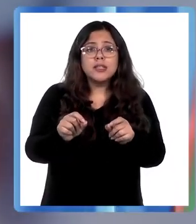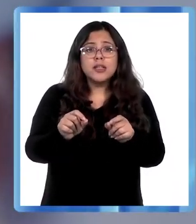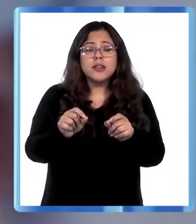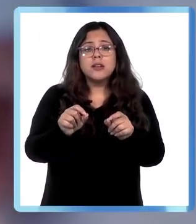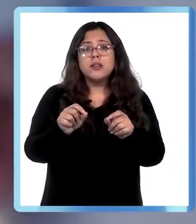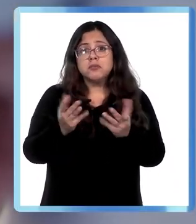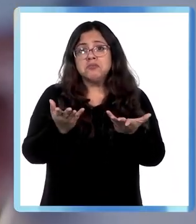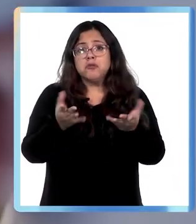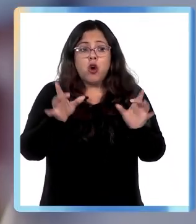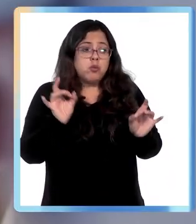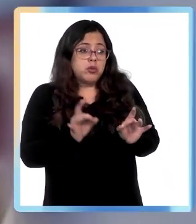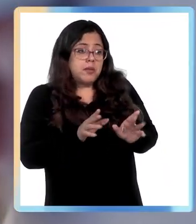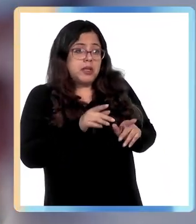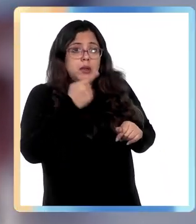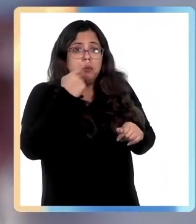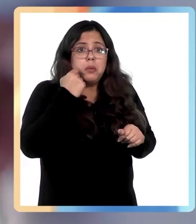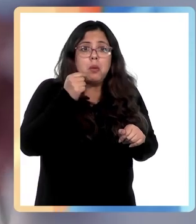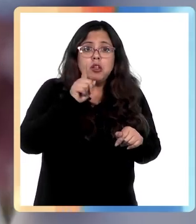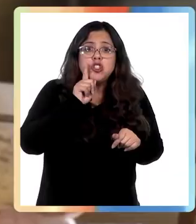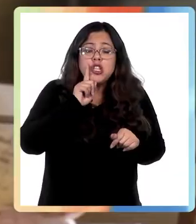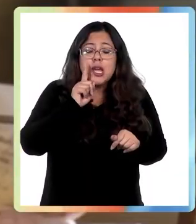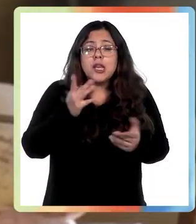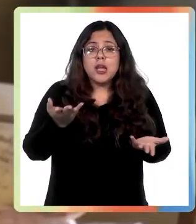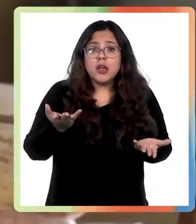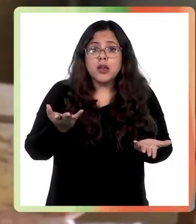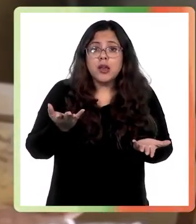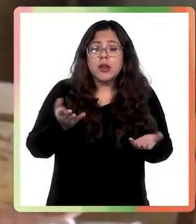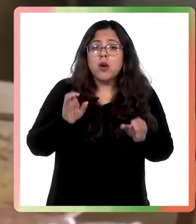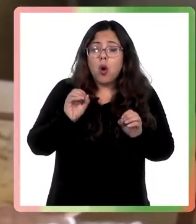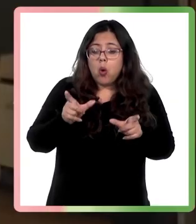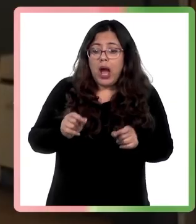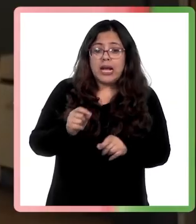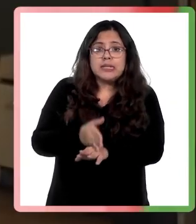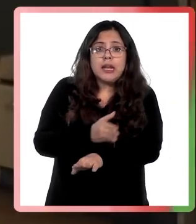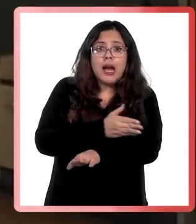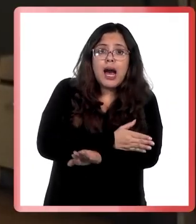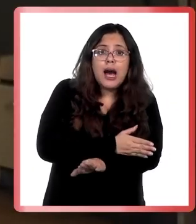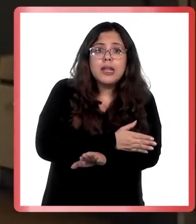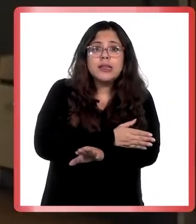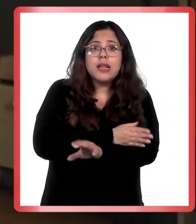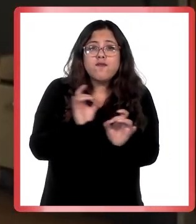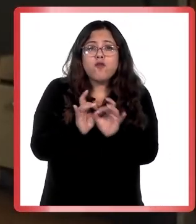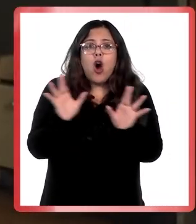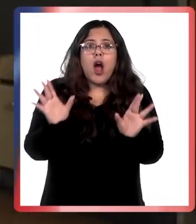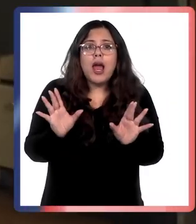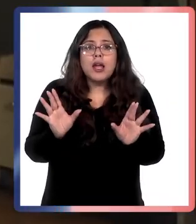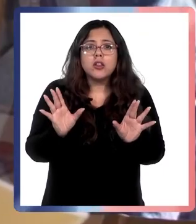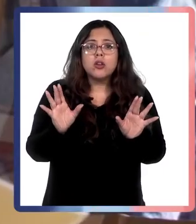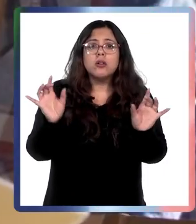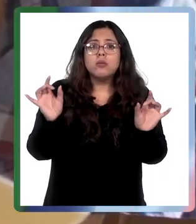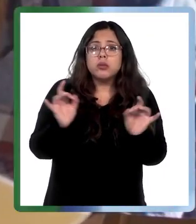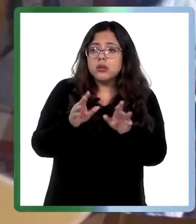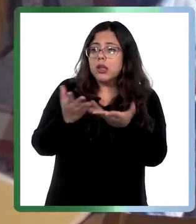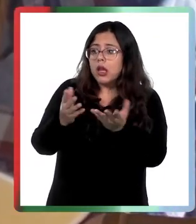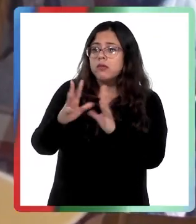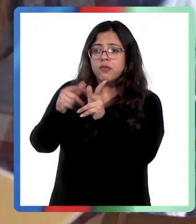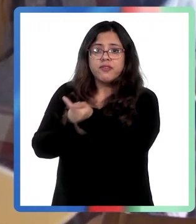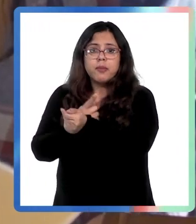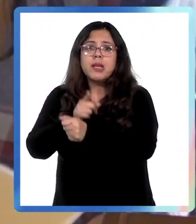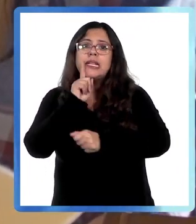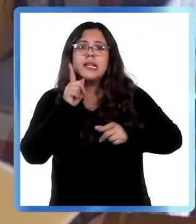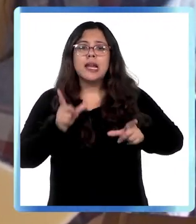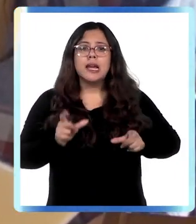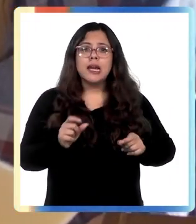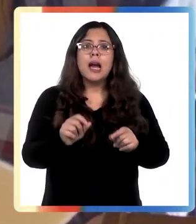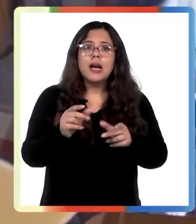o tengan raza negra, en que el cáncer se da antes y es más agresivo. Y entonces a los hombres con parientes con cáncer de